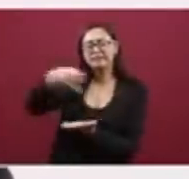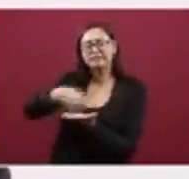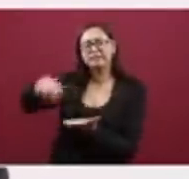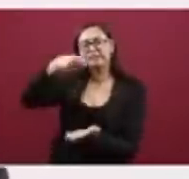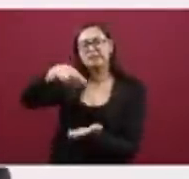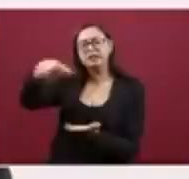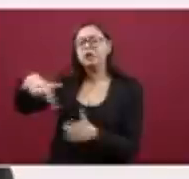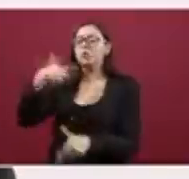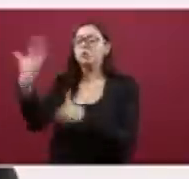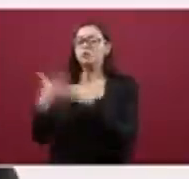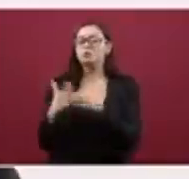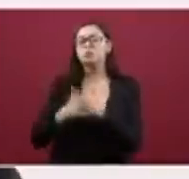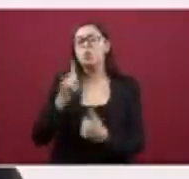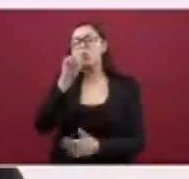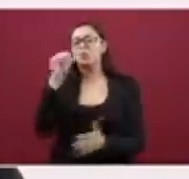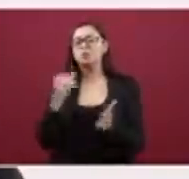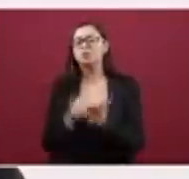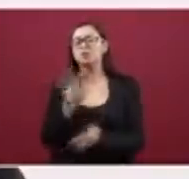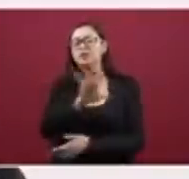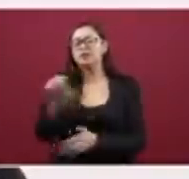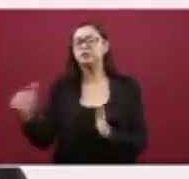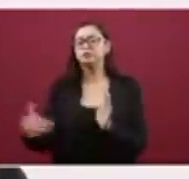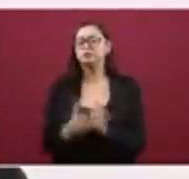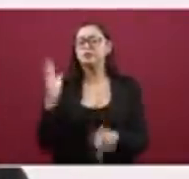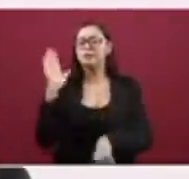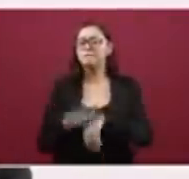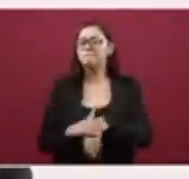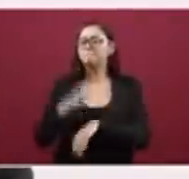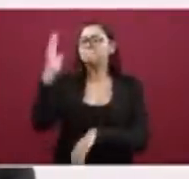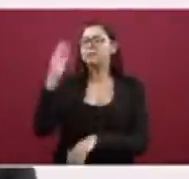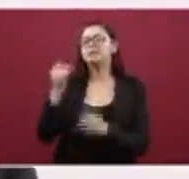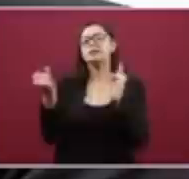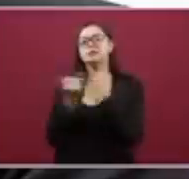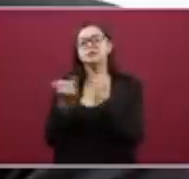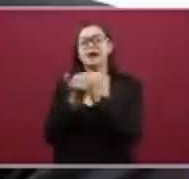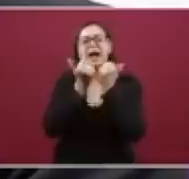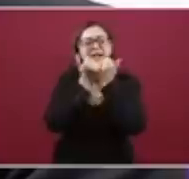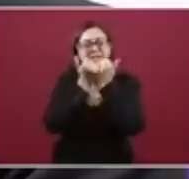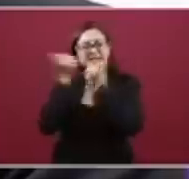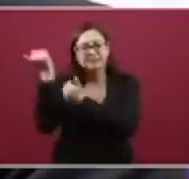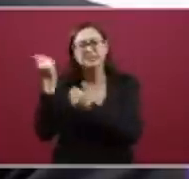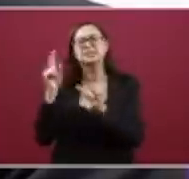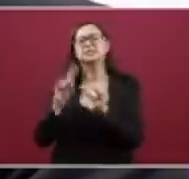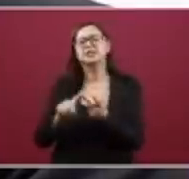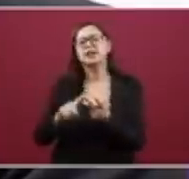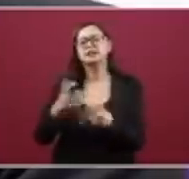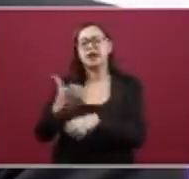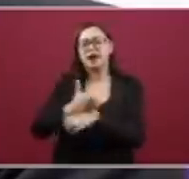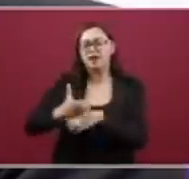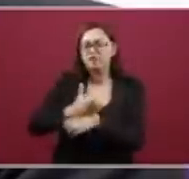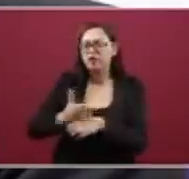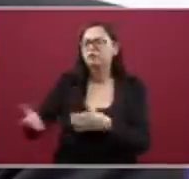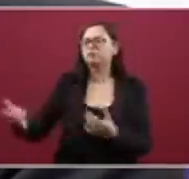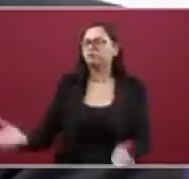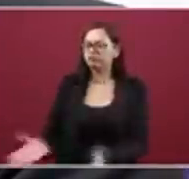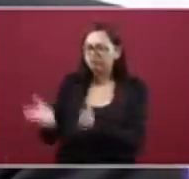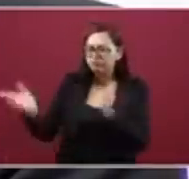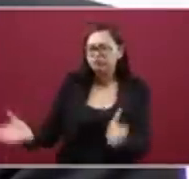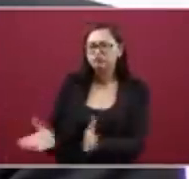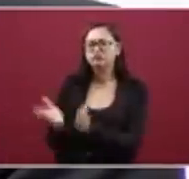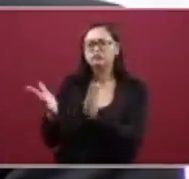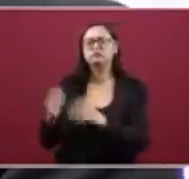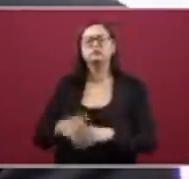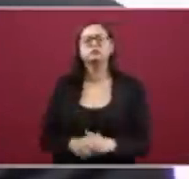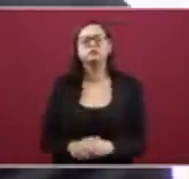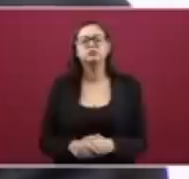1.500.000 más incluyendo cañeros y productores de café asimismo